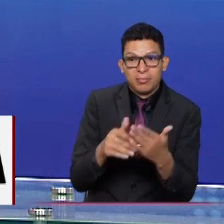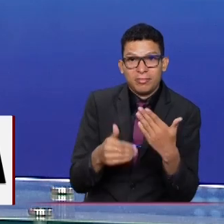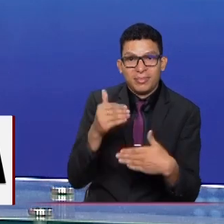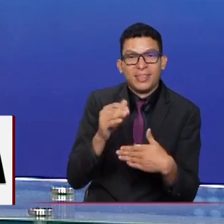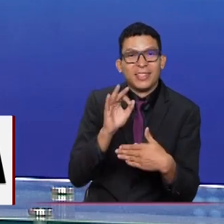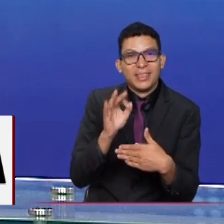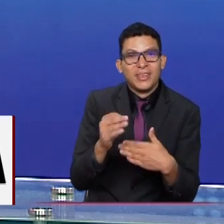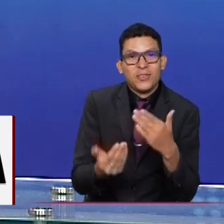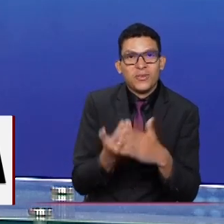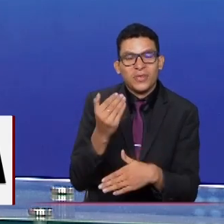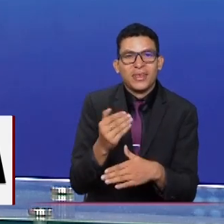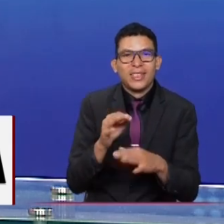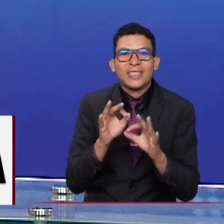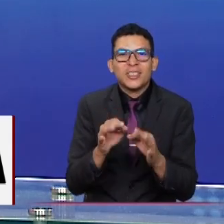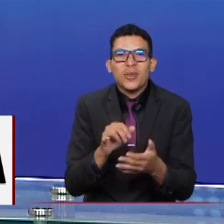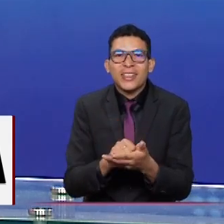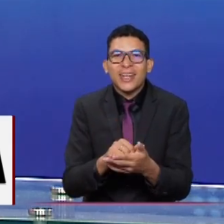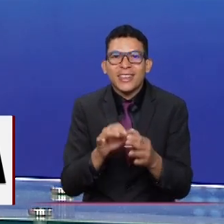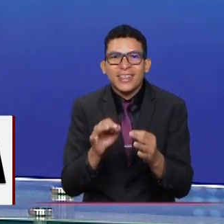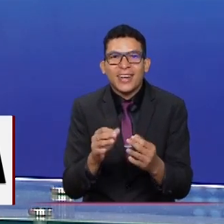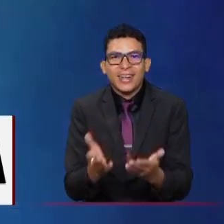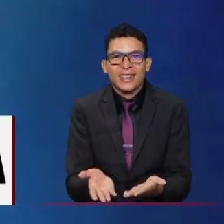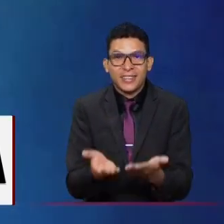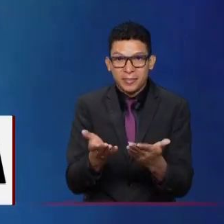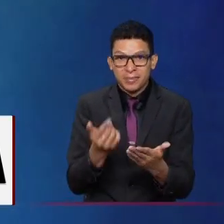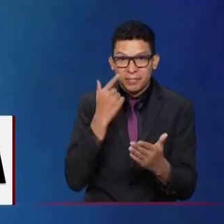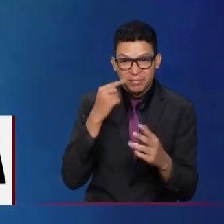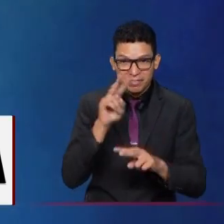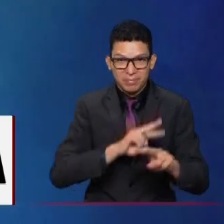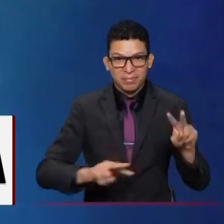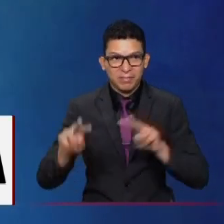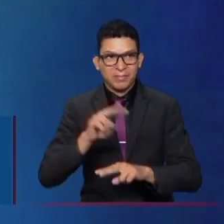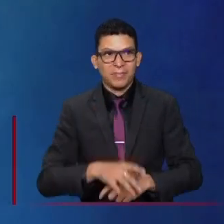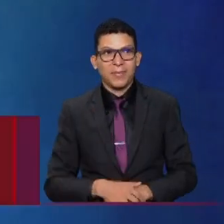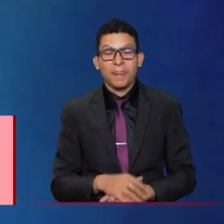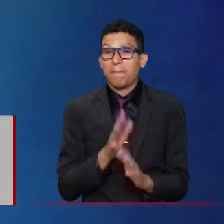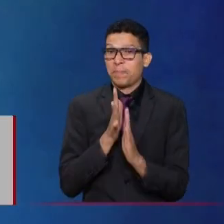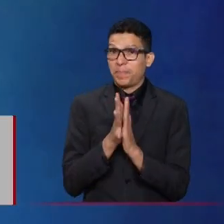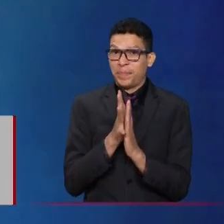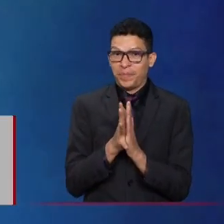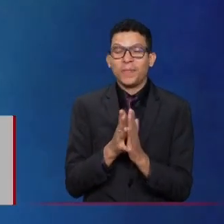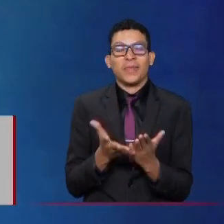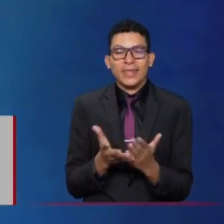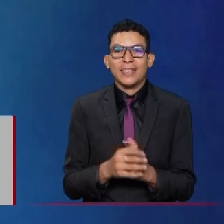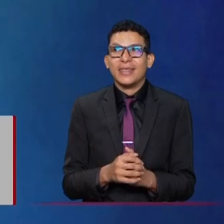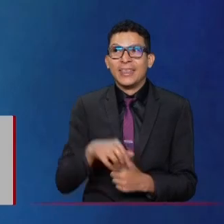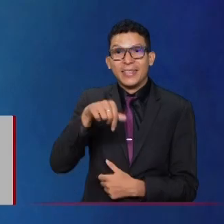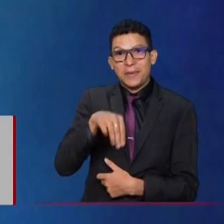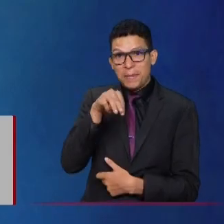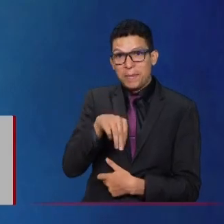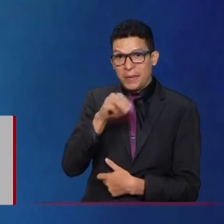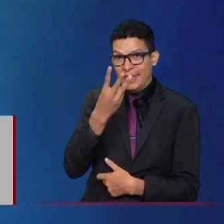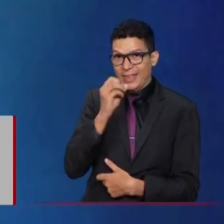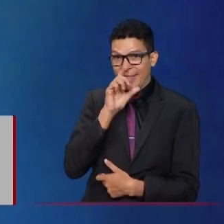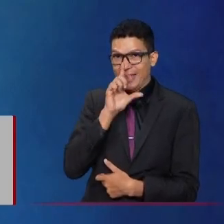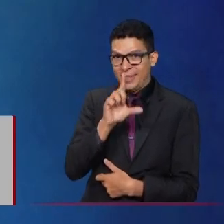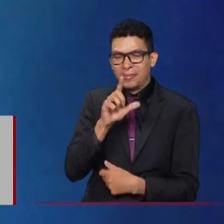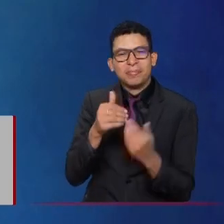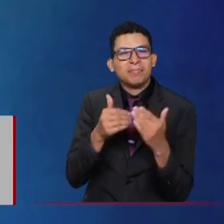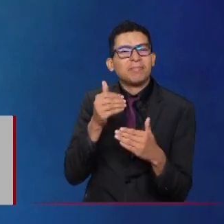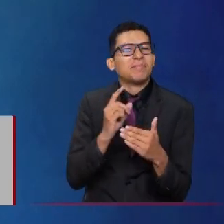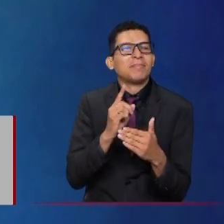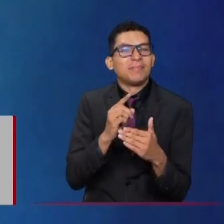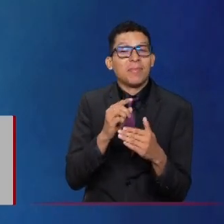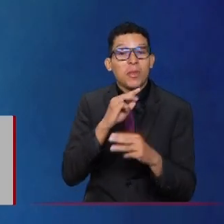una nueva temporada de exposiciones. ¿Cuáles son? Claro que sí, te cuento. Este martes 30 de julio inauguramos